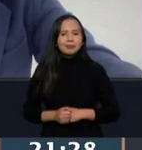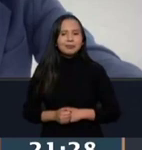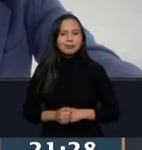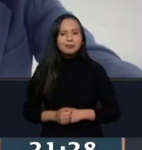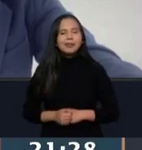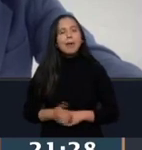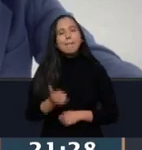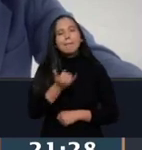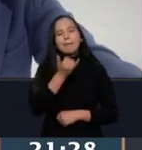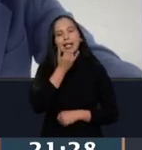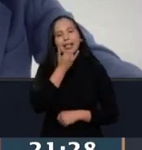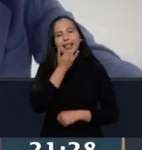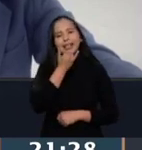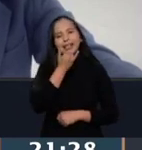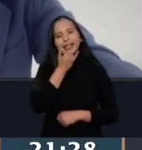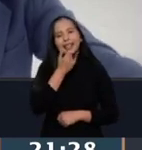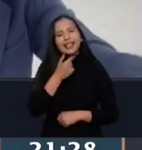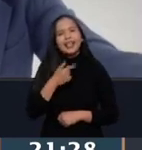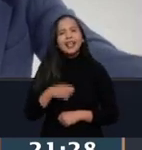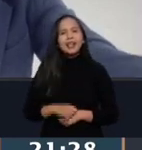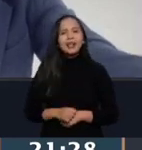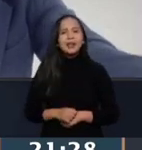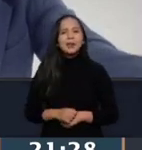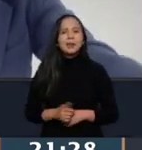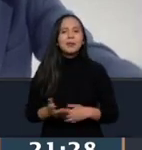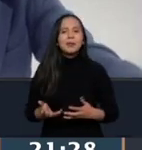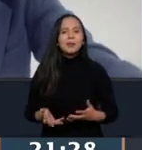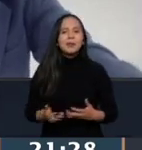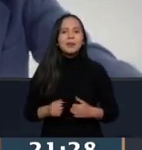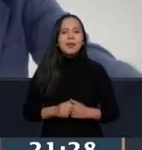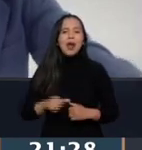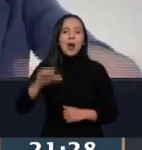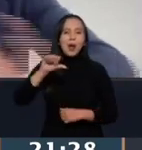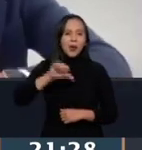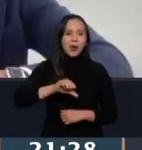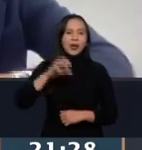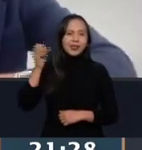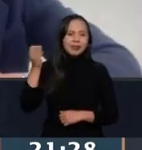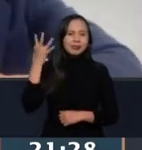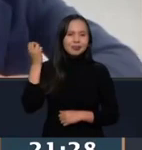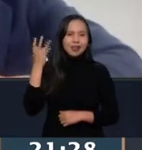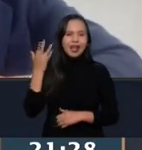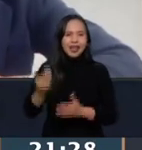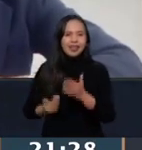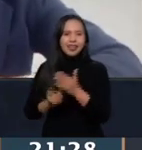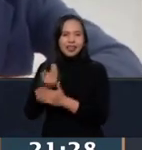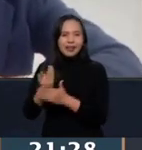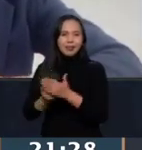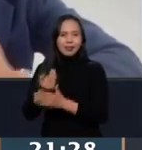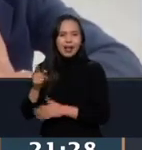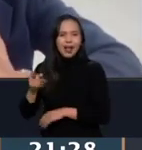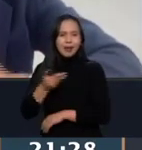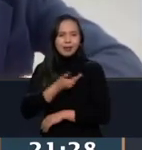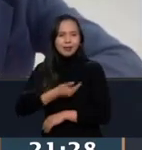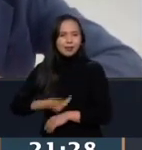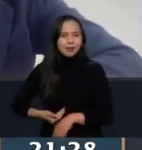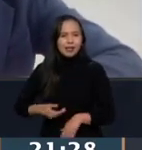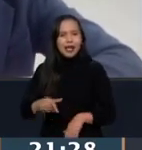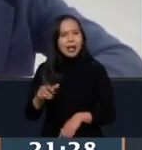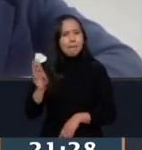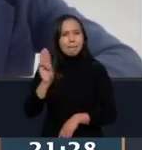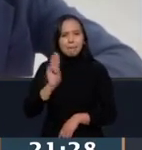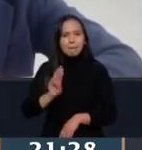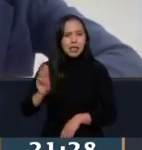Una disculpa, mi corazón hasta allá. Bueno, hoy en la conferencia matutina presidencial, Infodemia presentó, como casi todos los